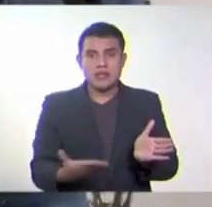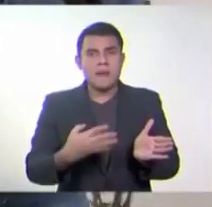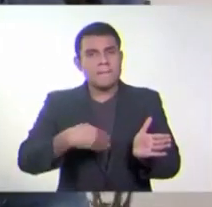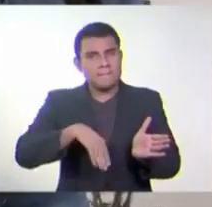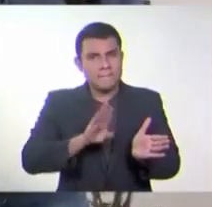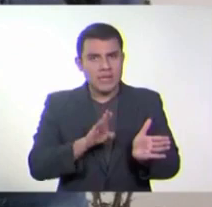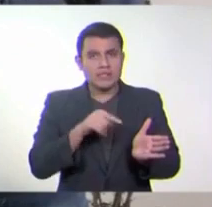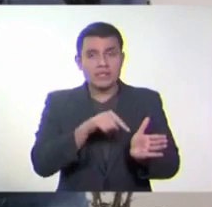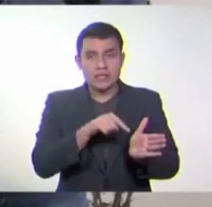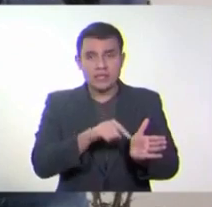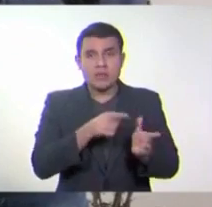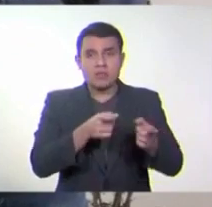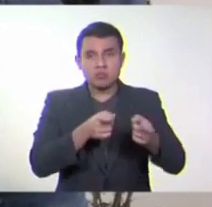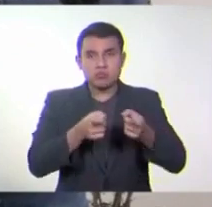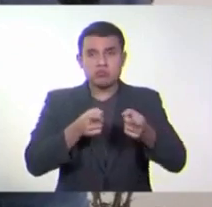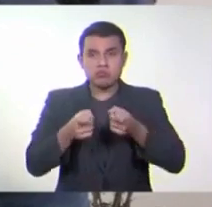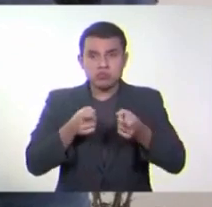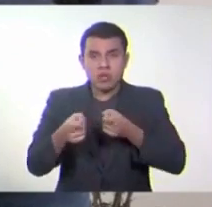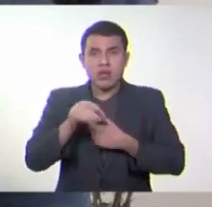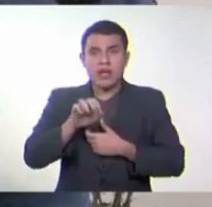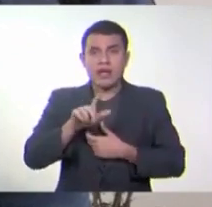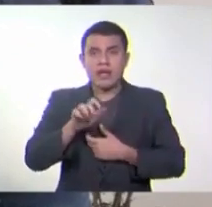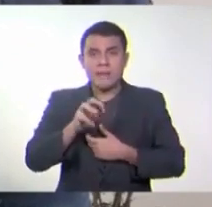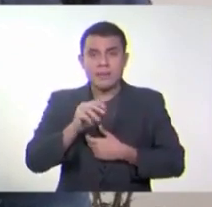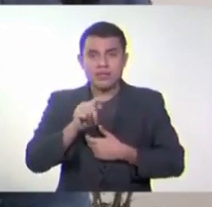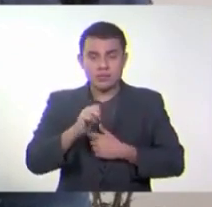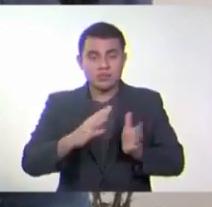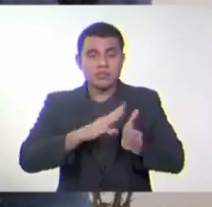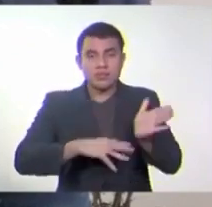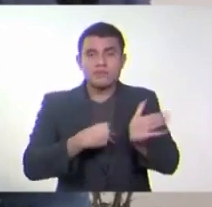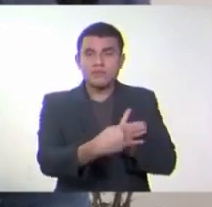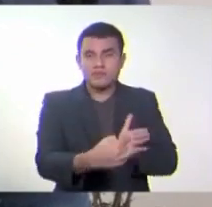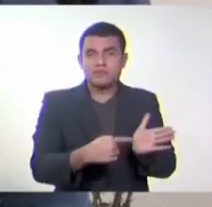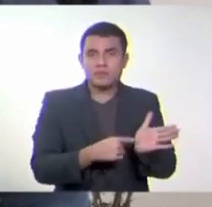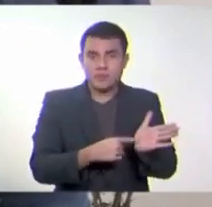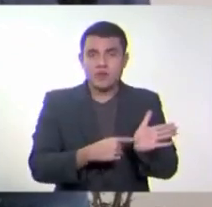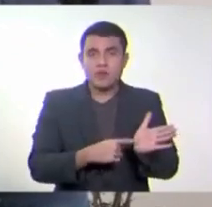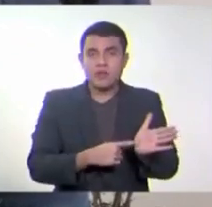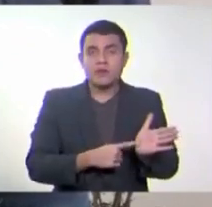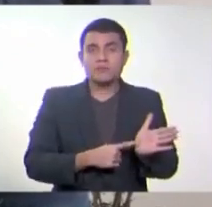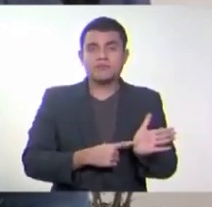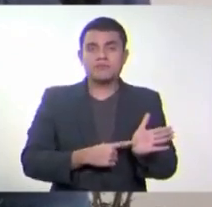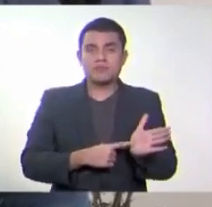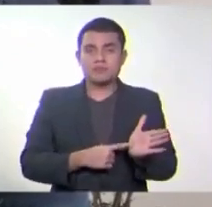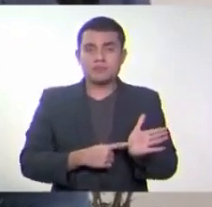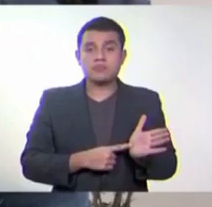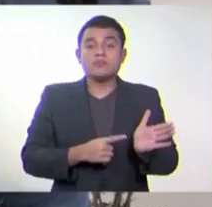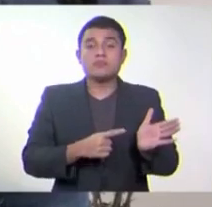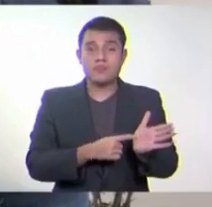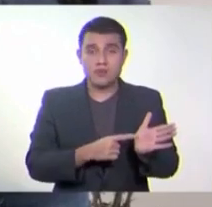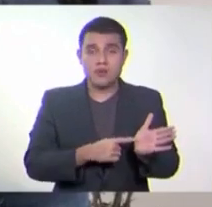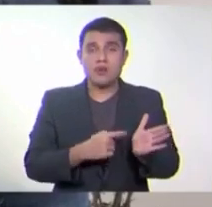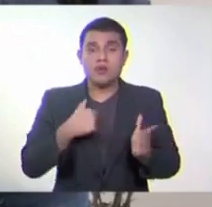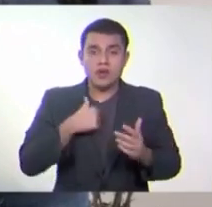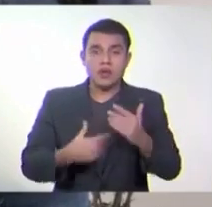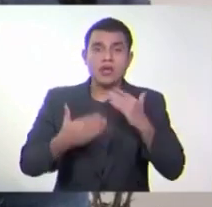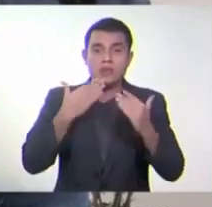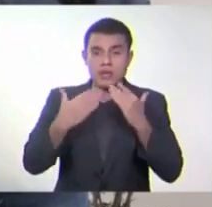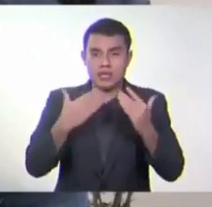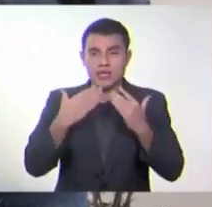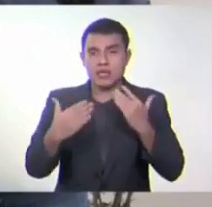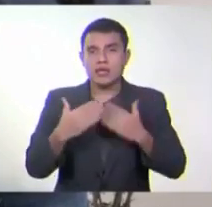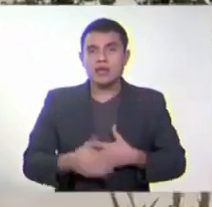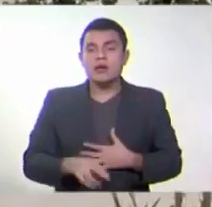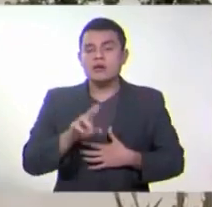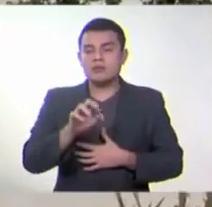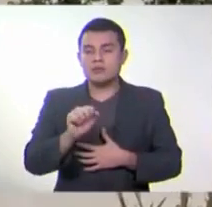todo el comportamiento de los elementos en la tabla periódica. La primera propiedad periódica que les explicaré es el radio